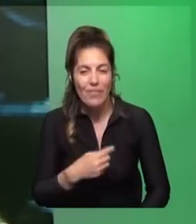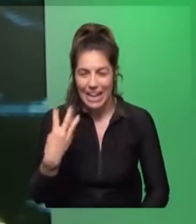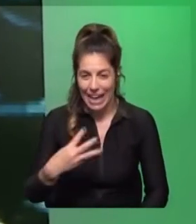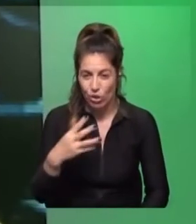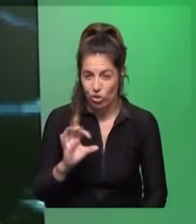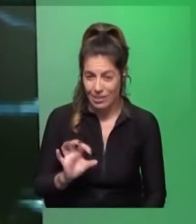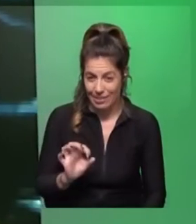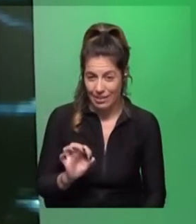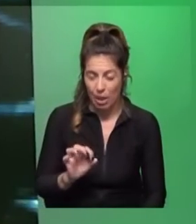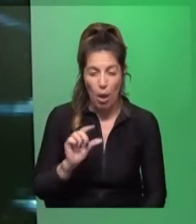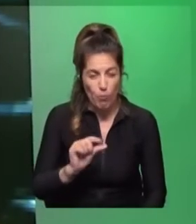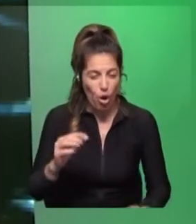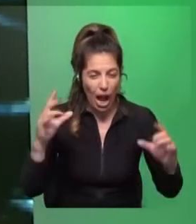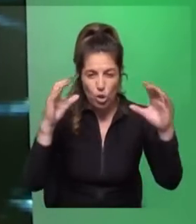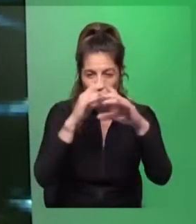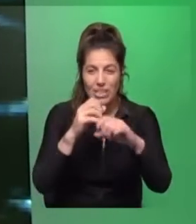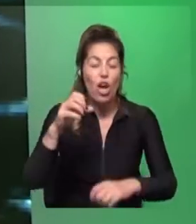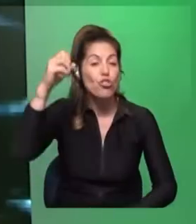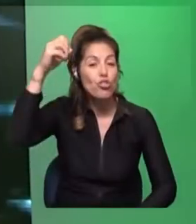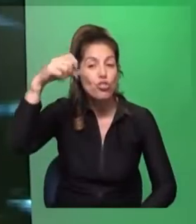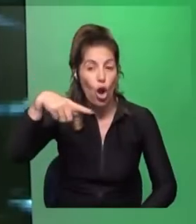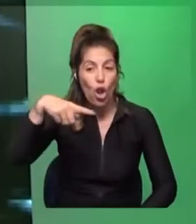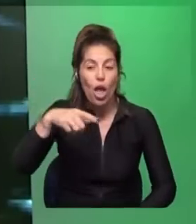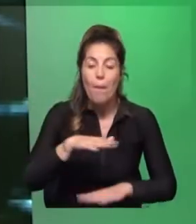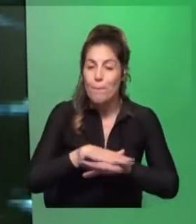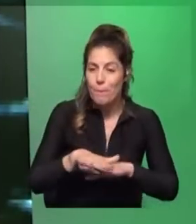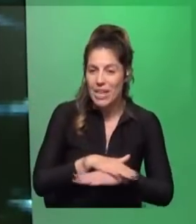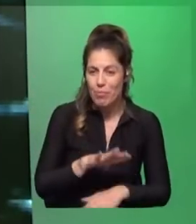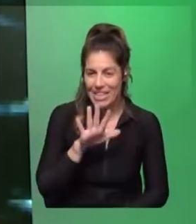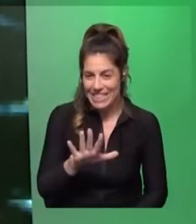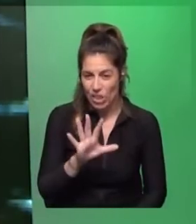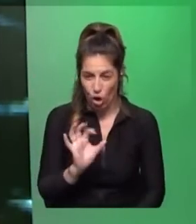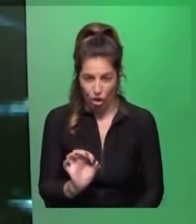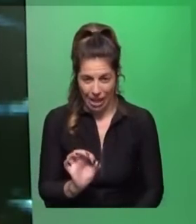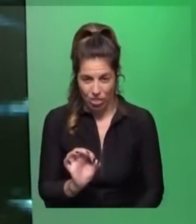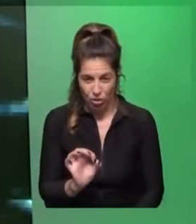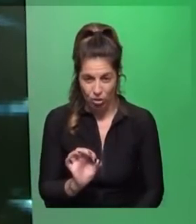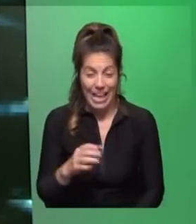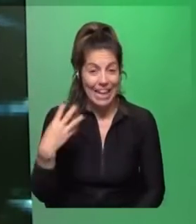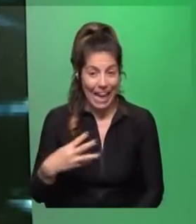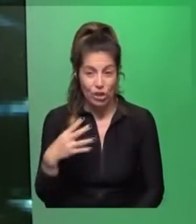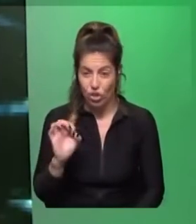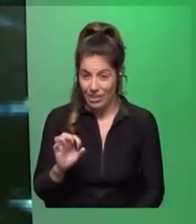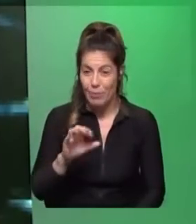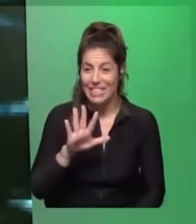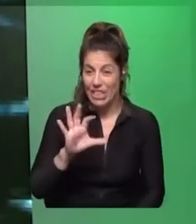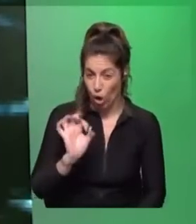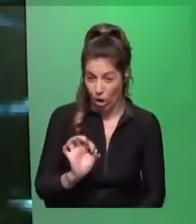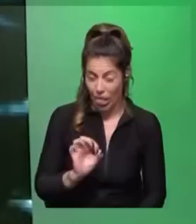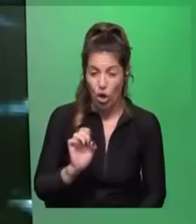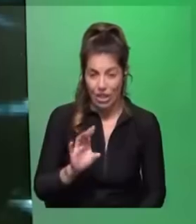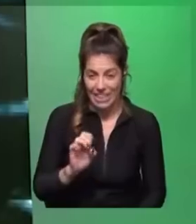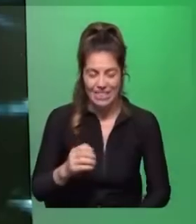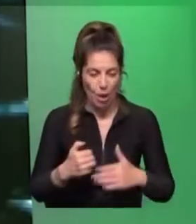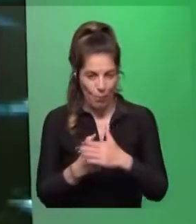de septiembre poca nubosidad hay sol pero la mínima va a ser de 5 grados 14 de septiembre 5 grados 15